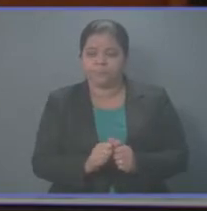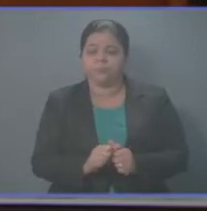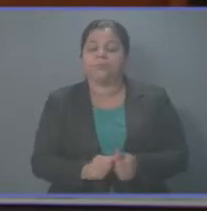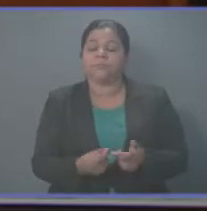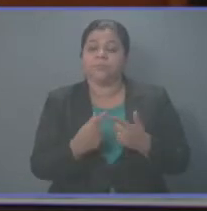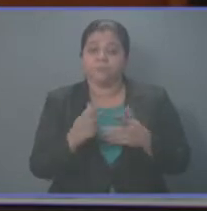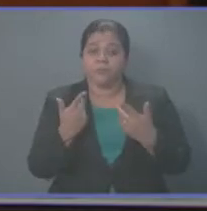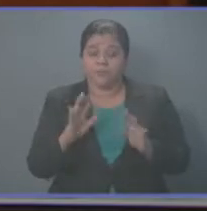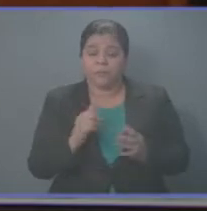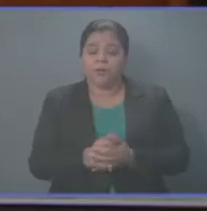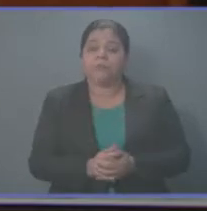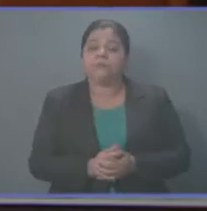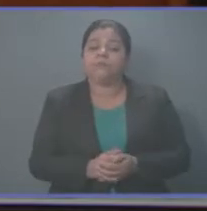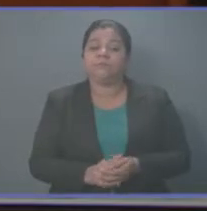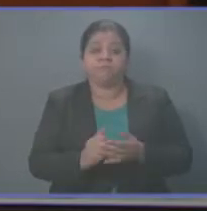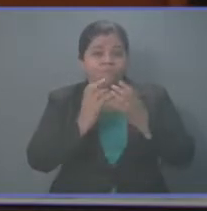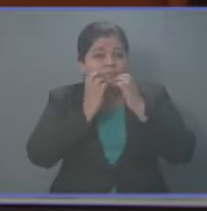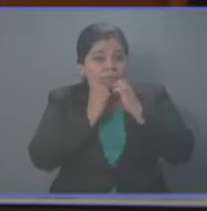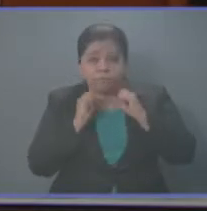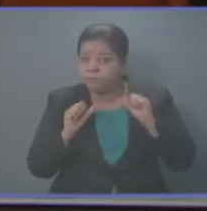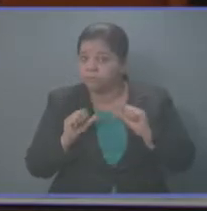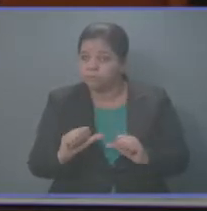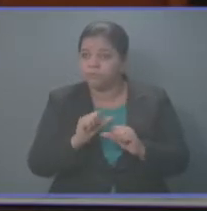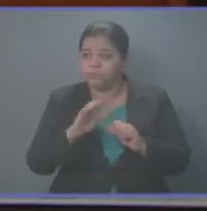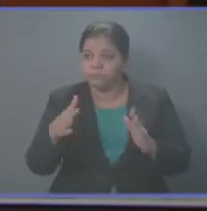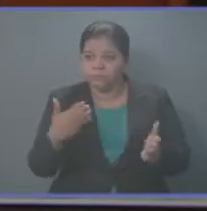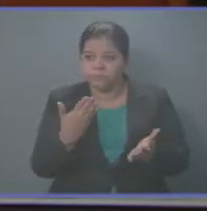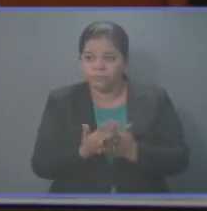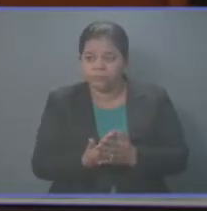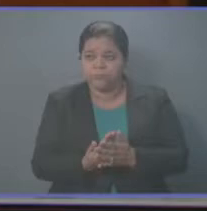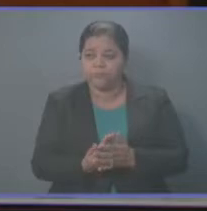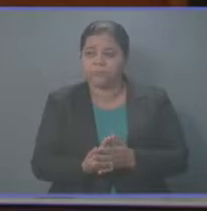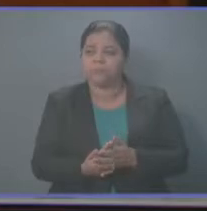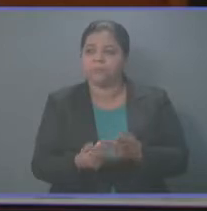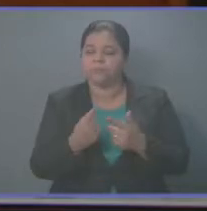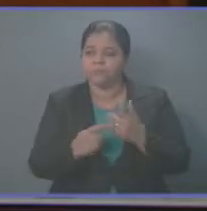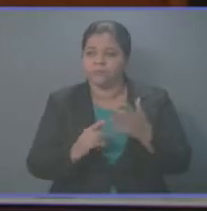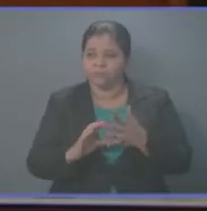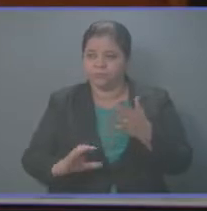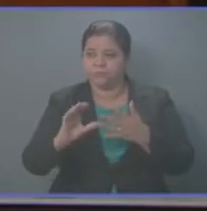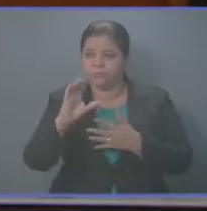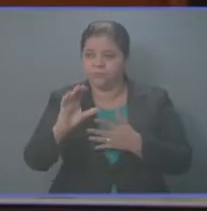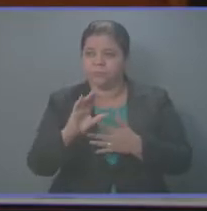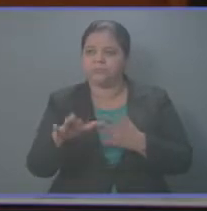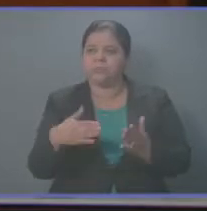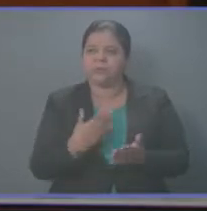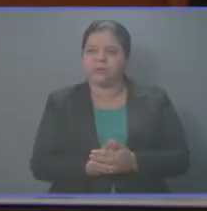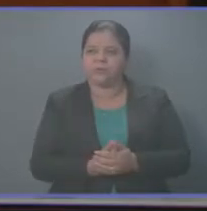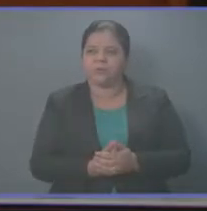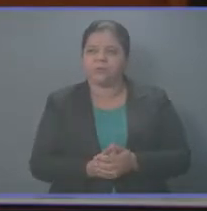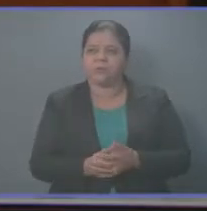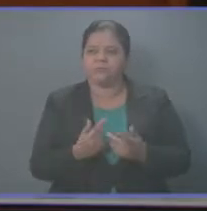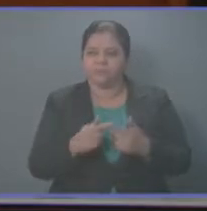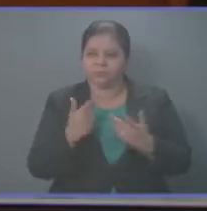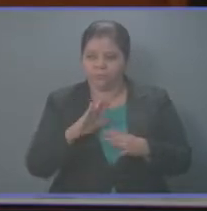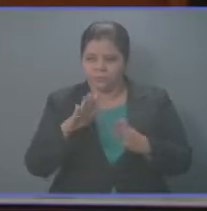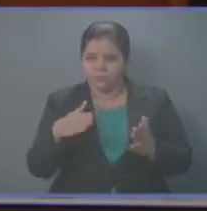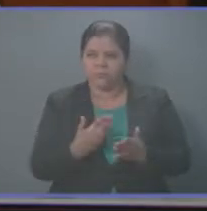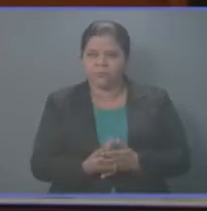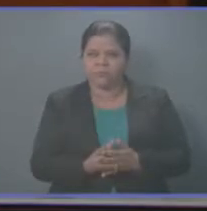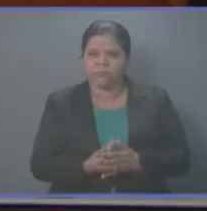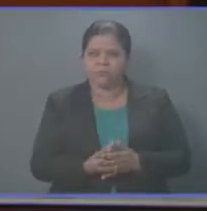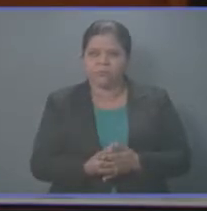es insostenible y tiene visos de inconstitucionalidad sobre todo lo que pasó hoy. Así